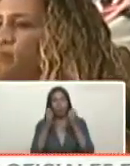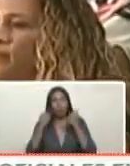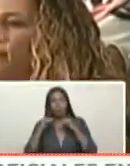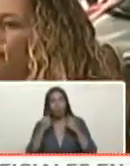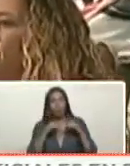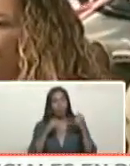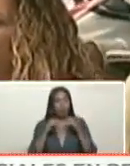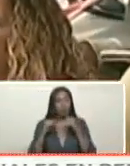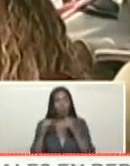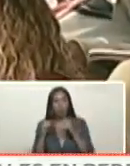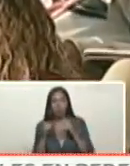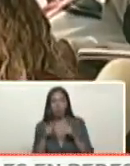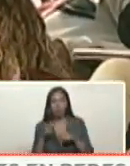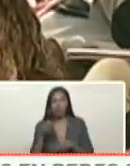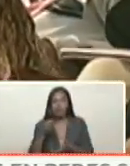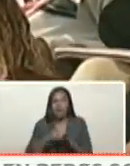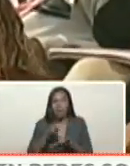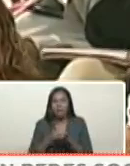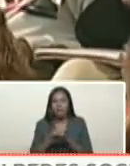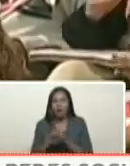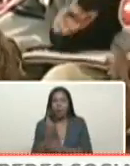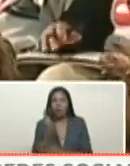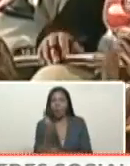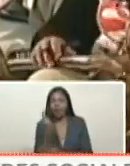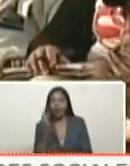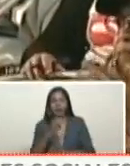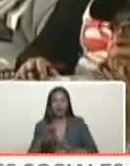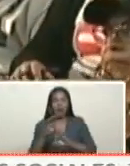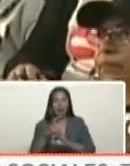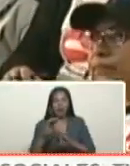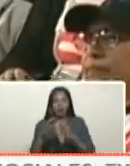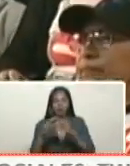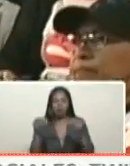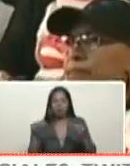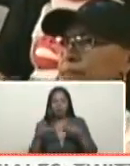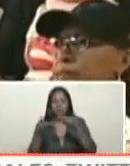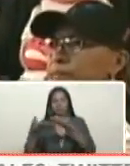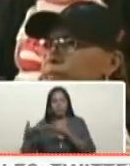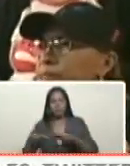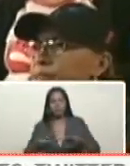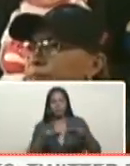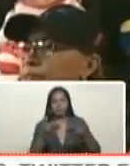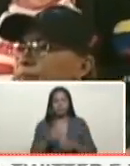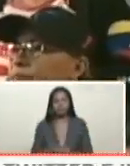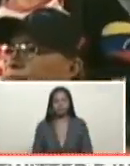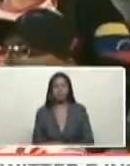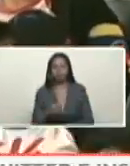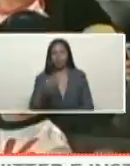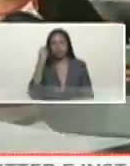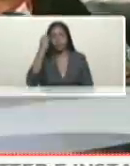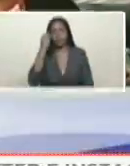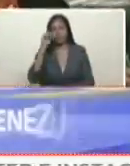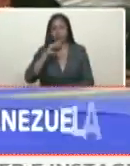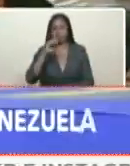preparación, sin su pensión. Ni una, ni una. ¿Ustedes creen que se